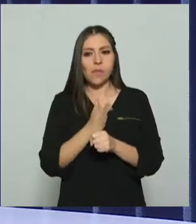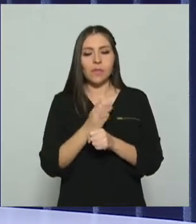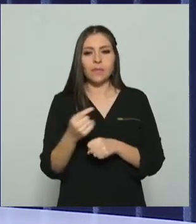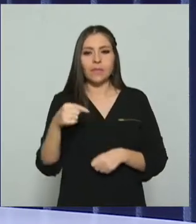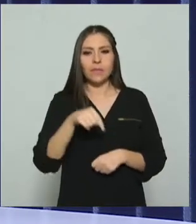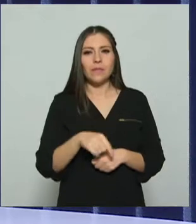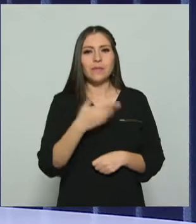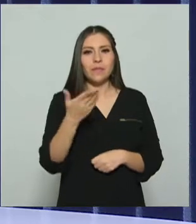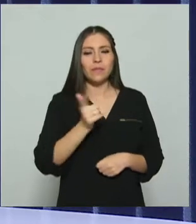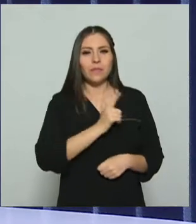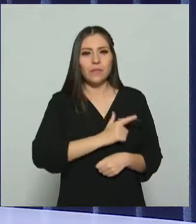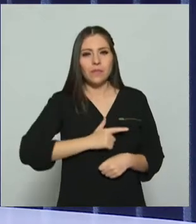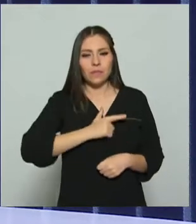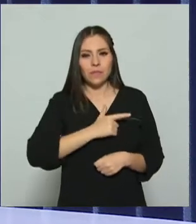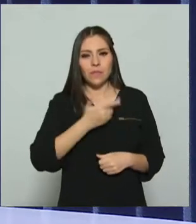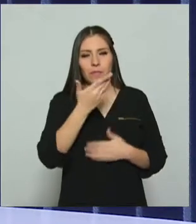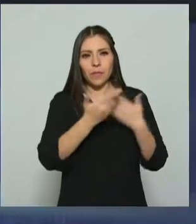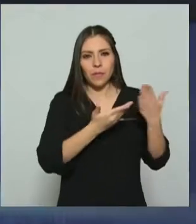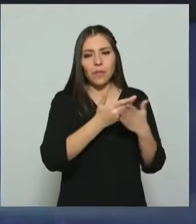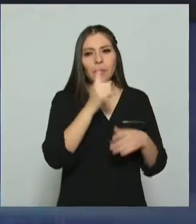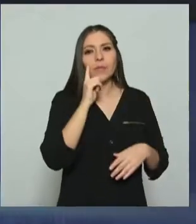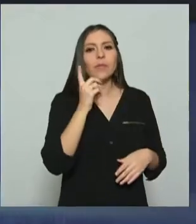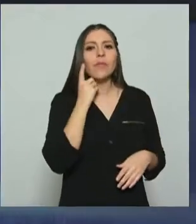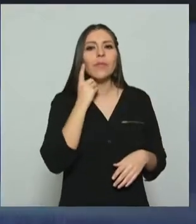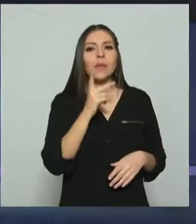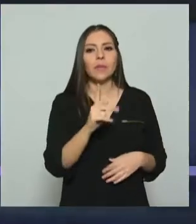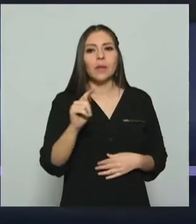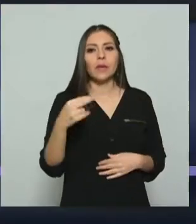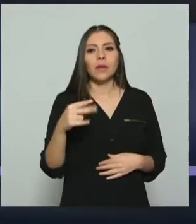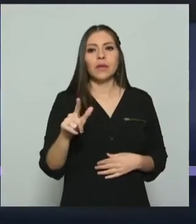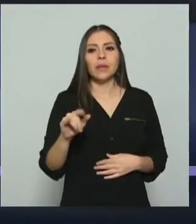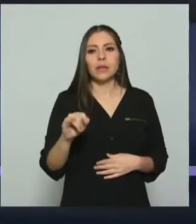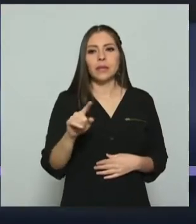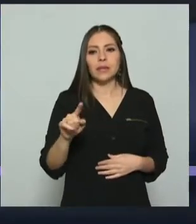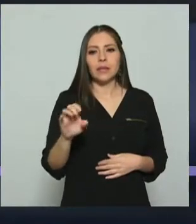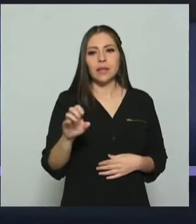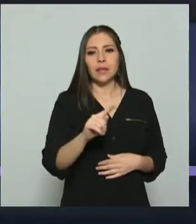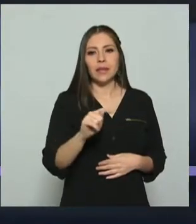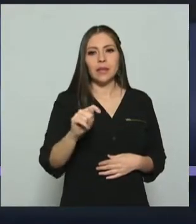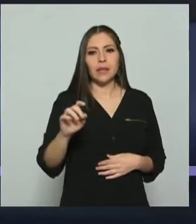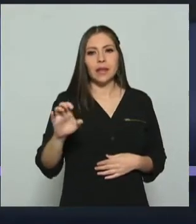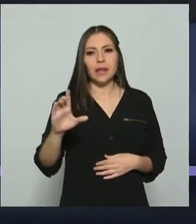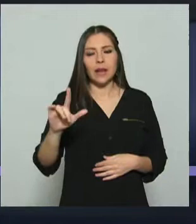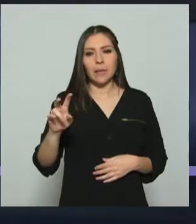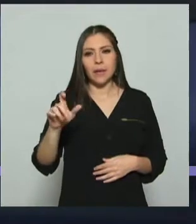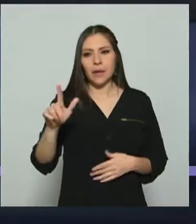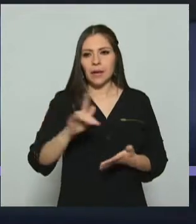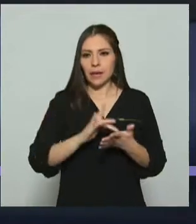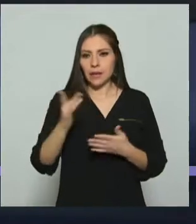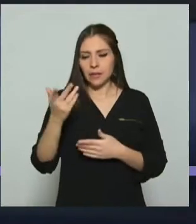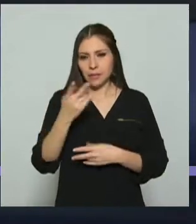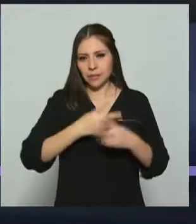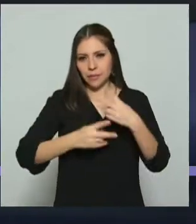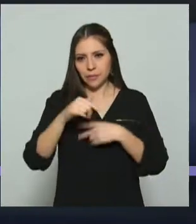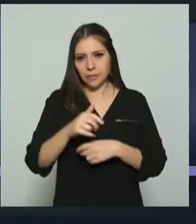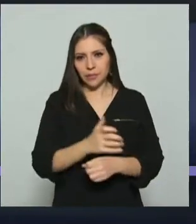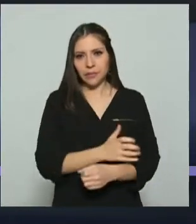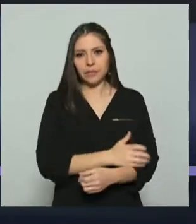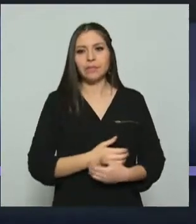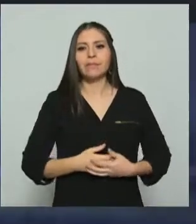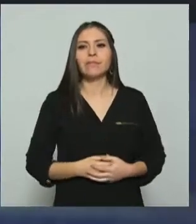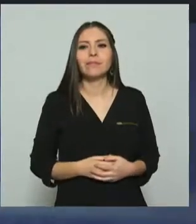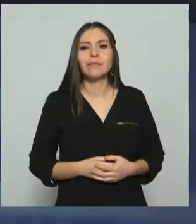muchísimo gusto también presentar a la diputada del Partido del Trabajo, Lisette Clavel. Muchísimas gracias por estar esta mañana con nosotros. Gracias, Mariana, encantada. Un saludo a ti y a tu